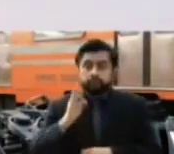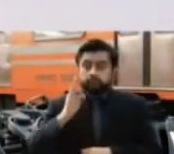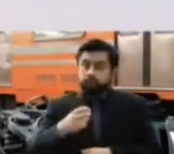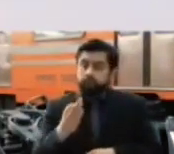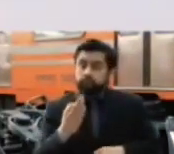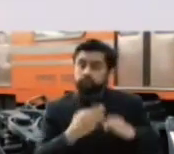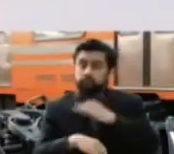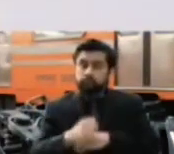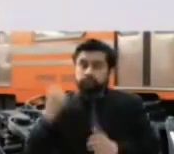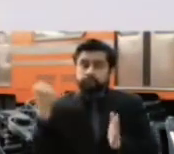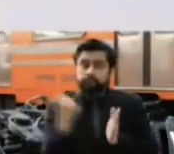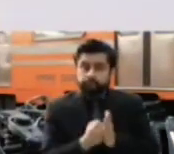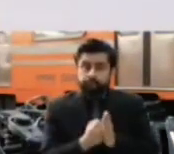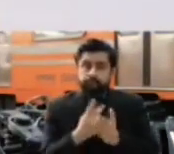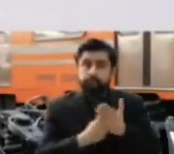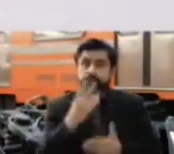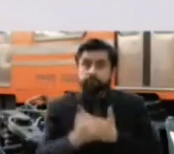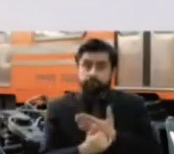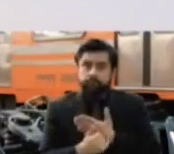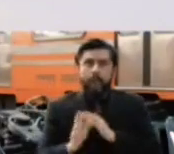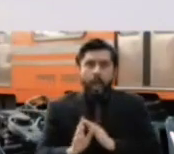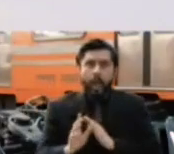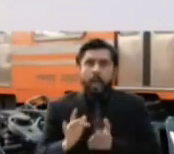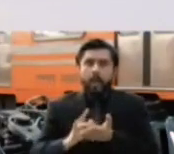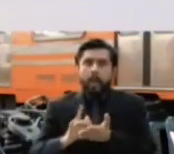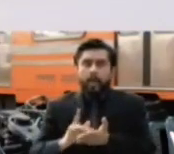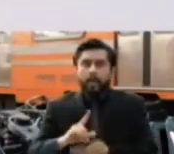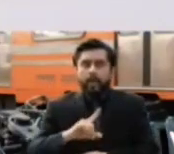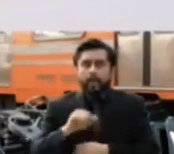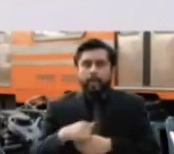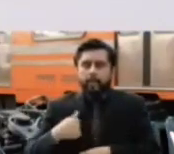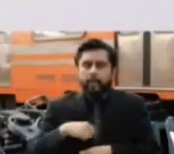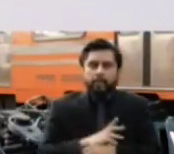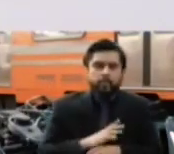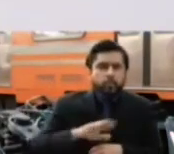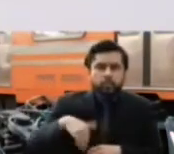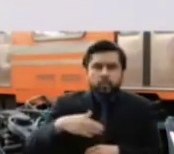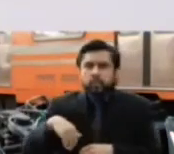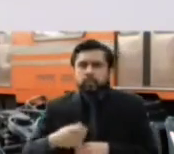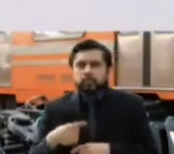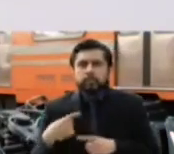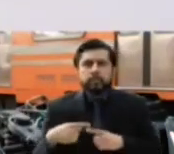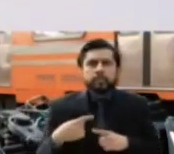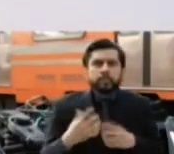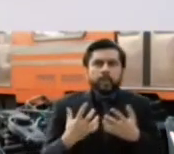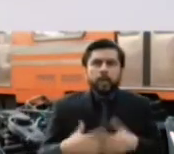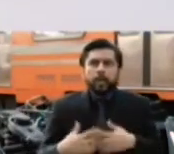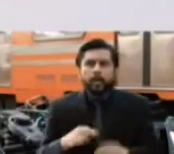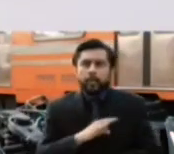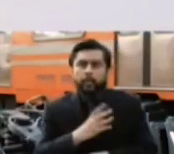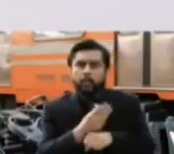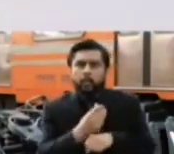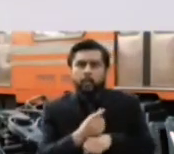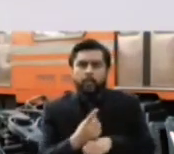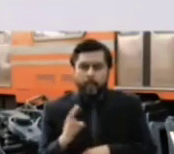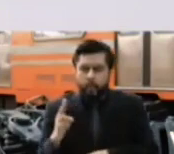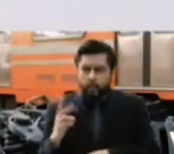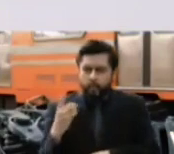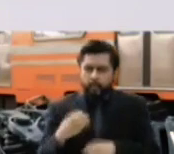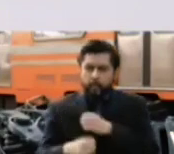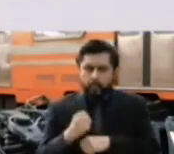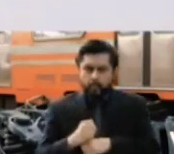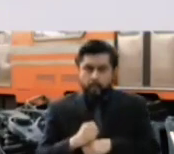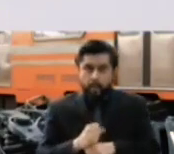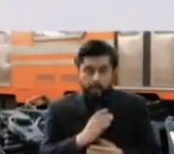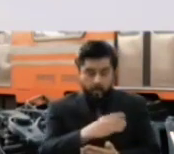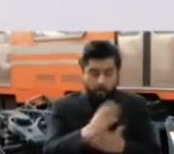por unanimidad se aprobó este proyecto y comenzó la licitación que culminó prácticamente en noviembre del año pasado, se firmó